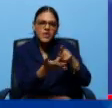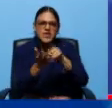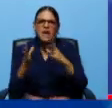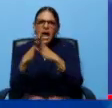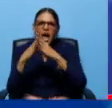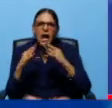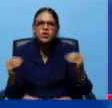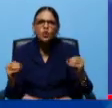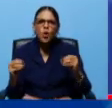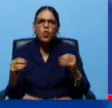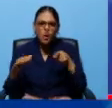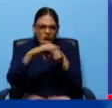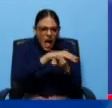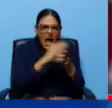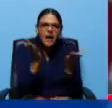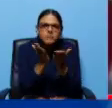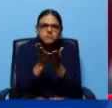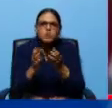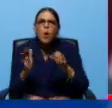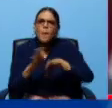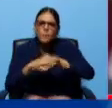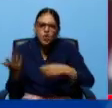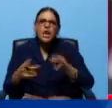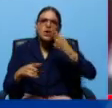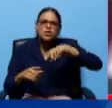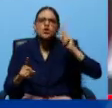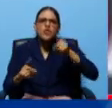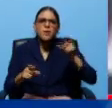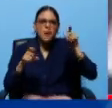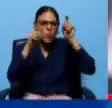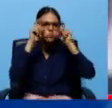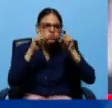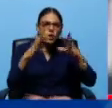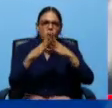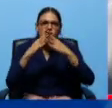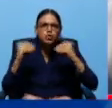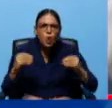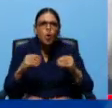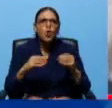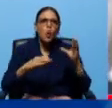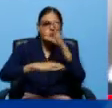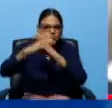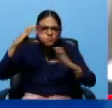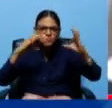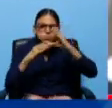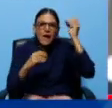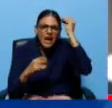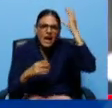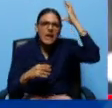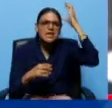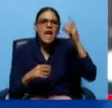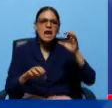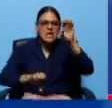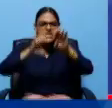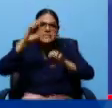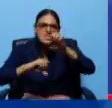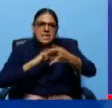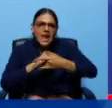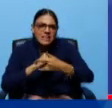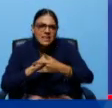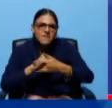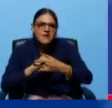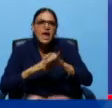cada aula de clase, porque tenemos que formar la generación genial científica